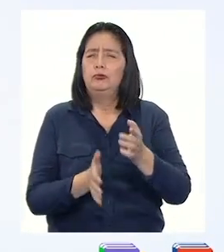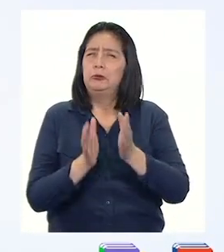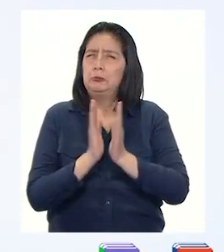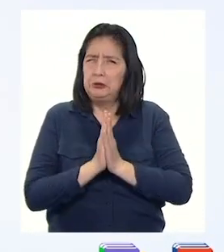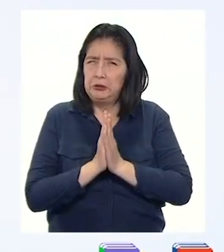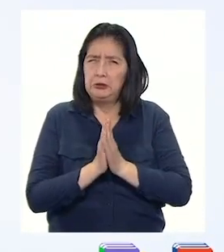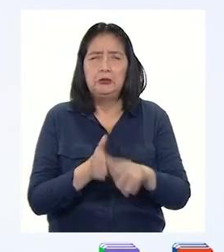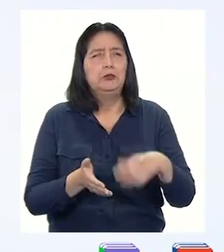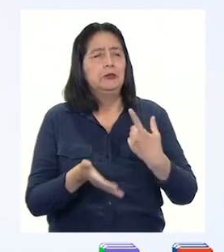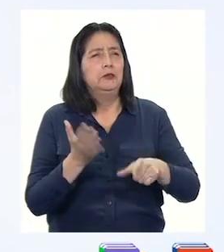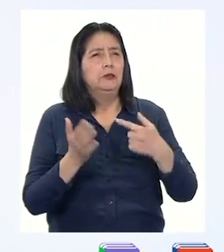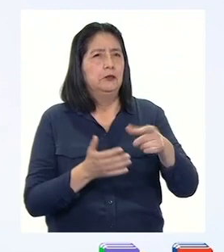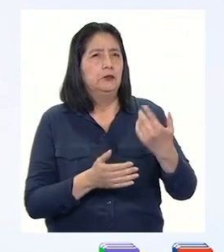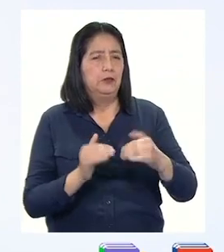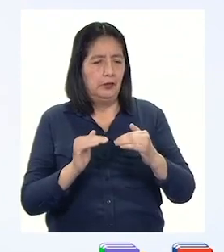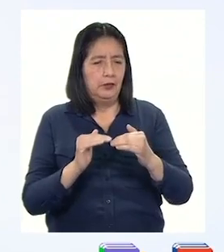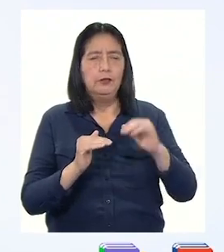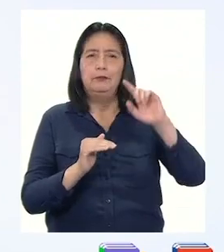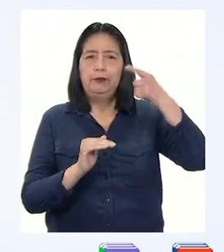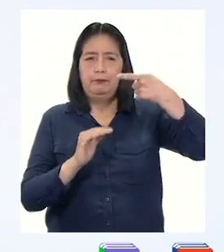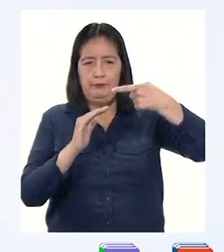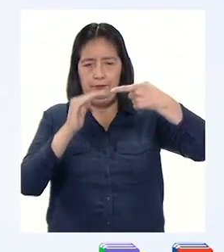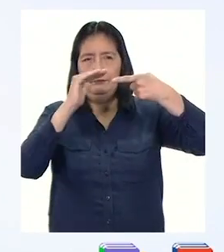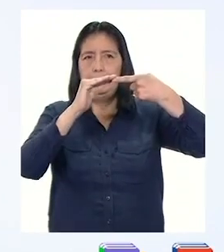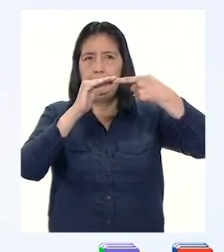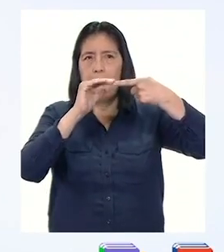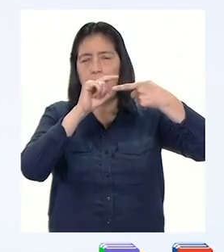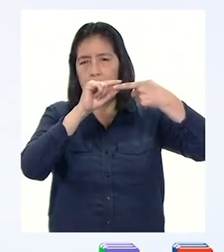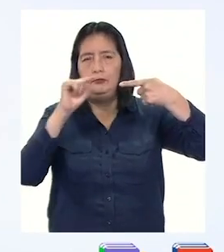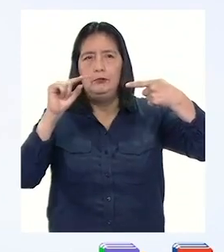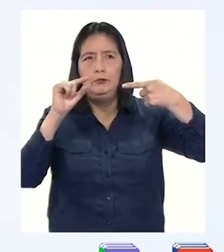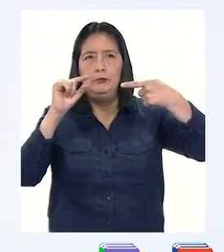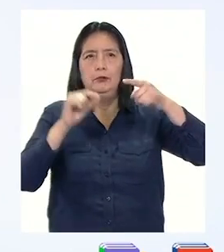pedir que representen el minuendo, es decir, el número